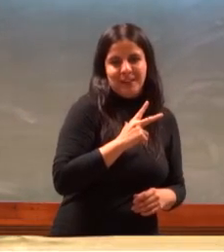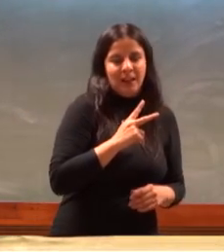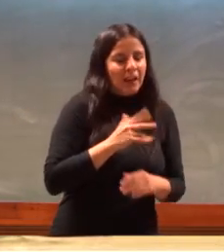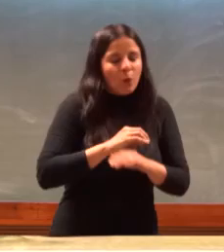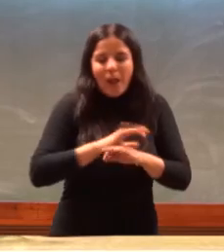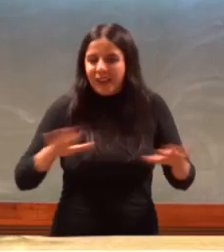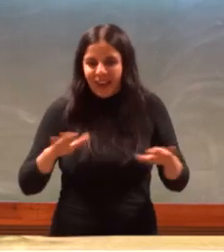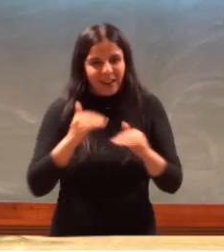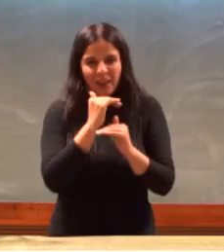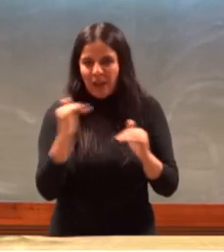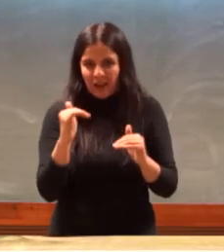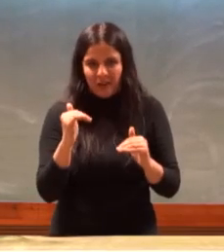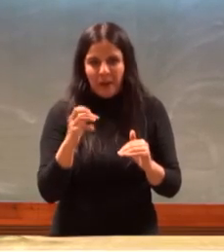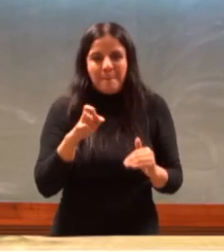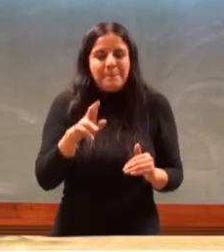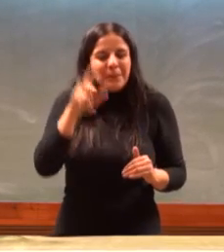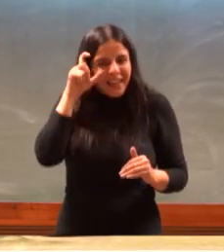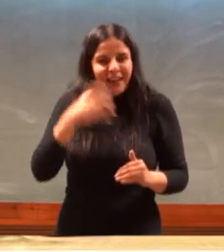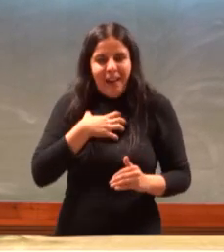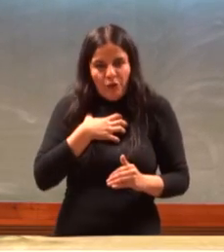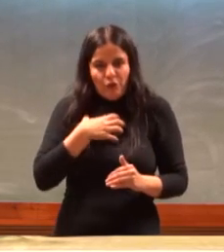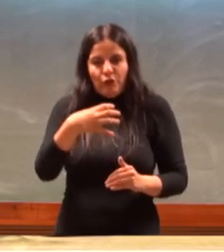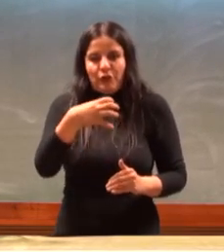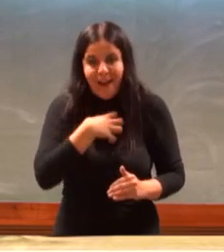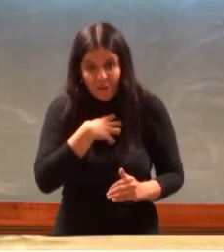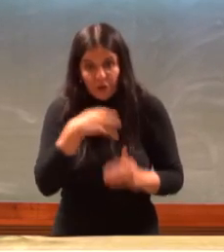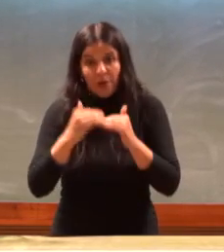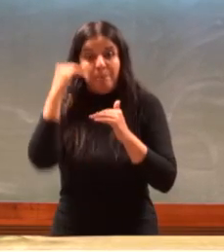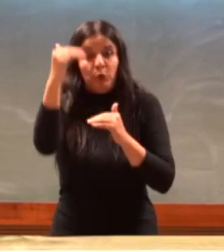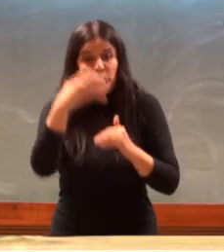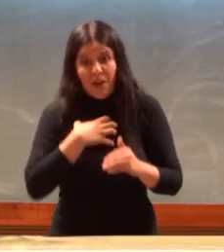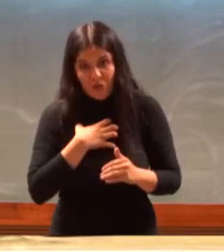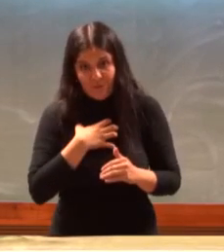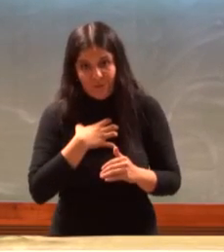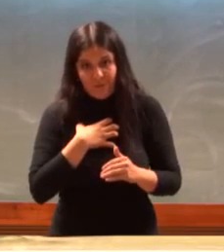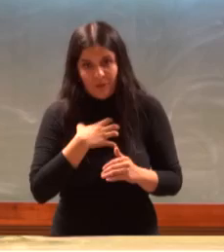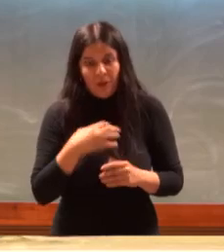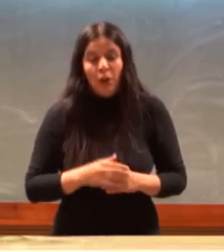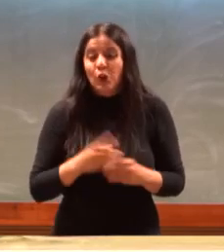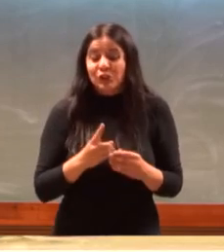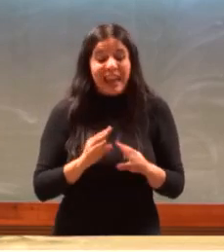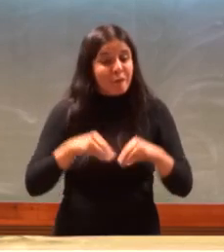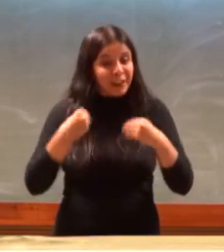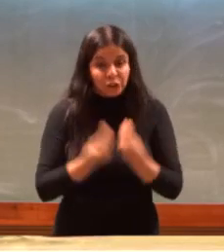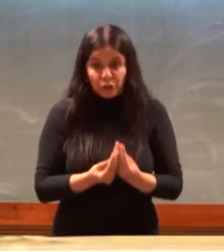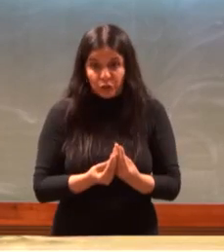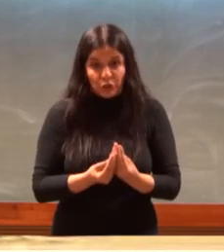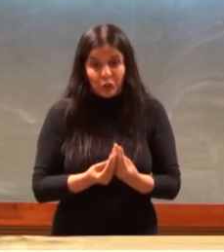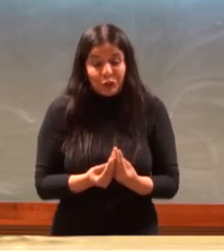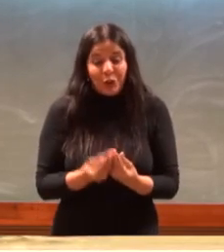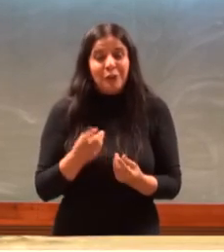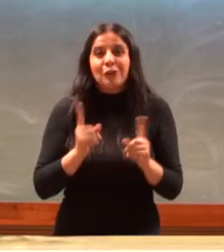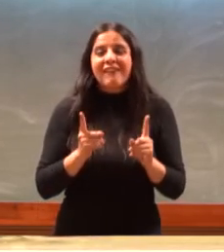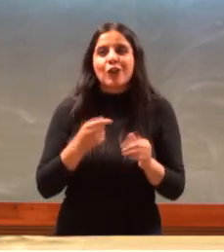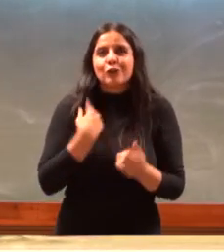como en posgrado los efectos que esto pueden tener sobre todo en términos del pregrado y en términos del posgrado realmente todavía no